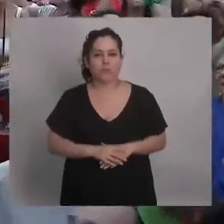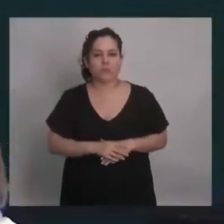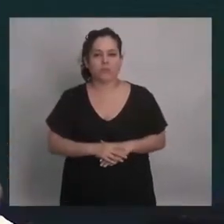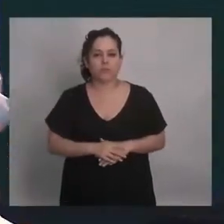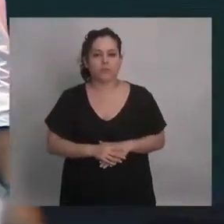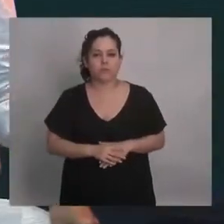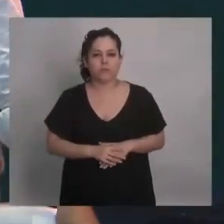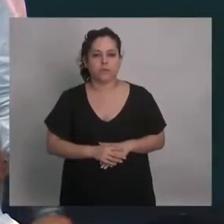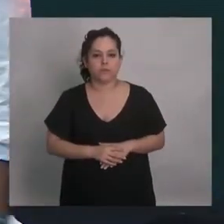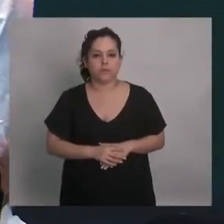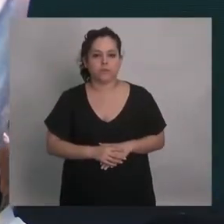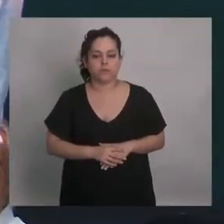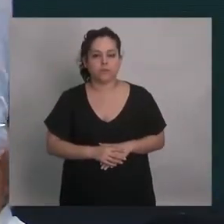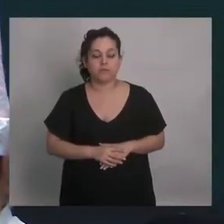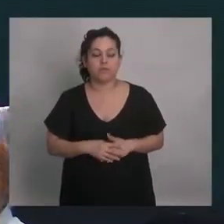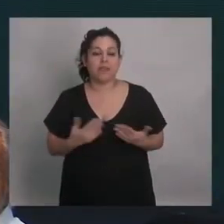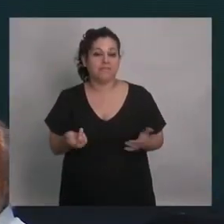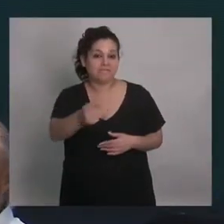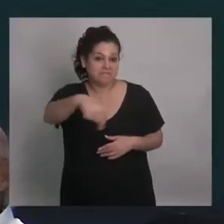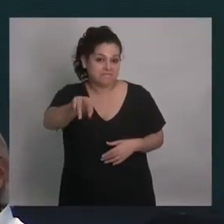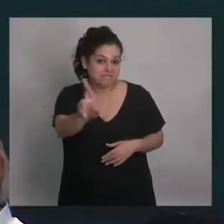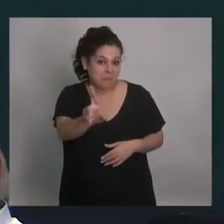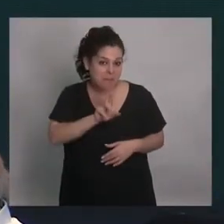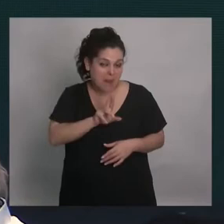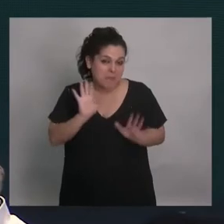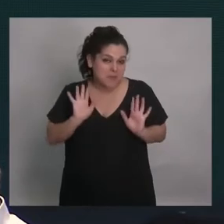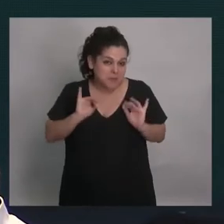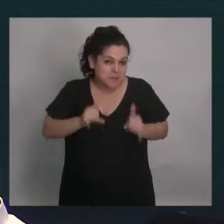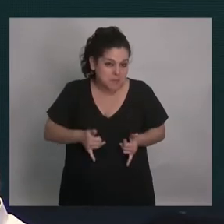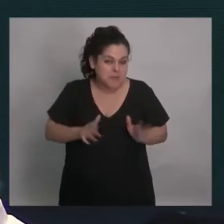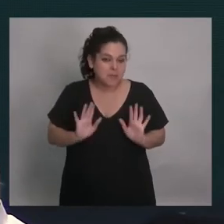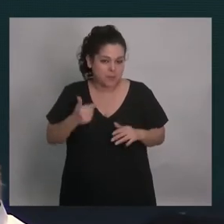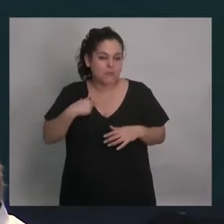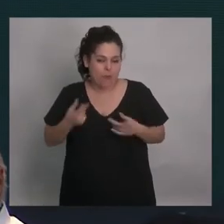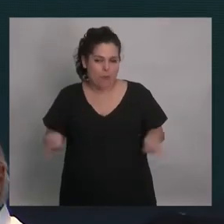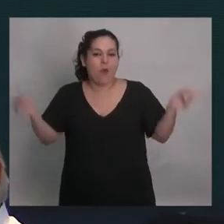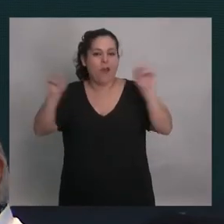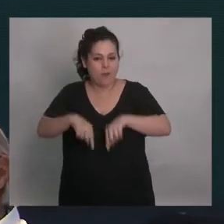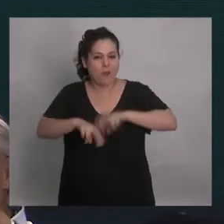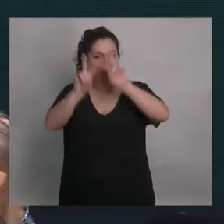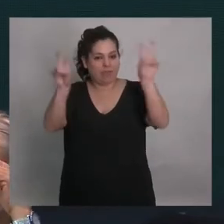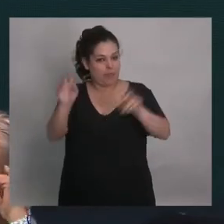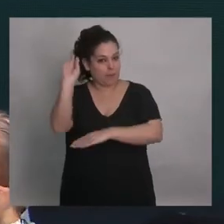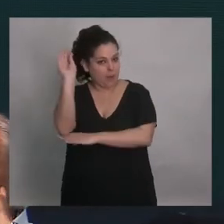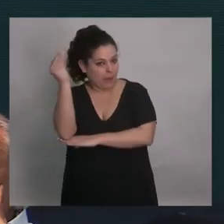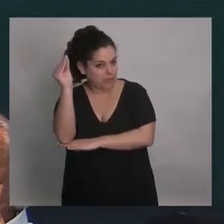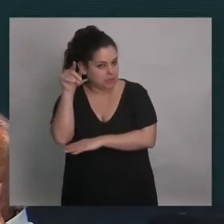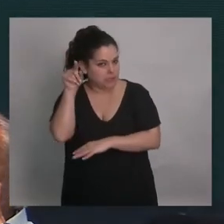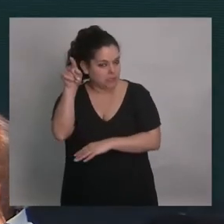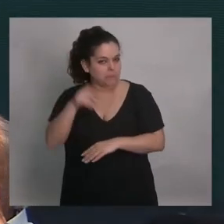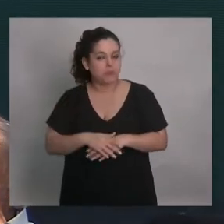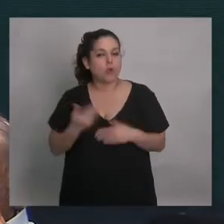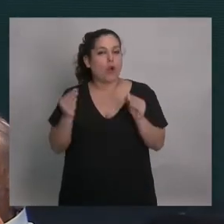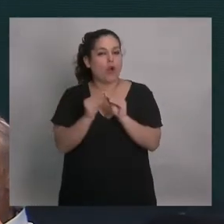s que permiten lowell volver al bashir y voy a decir al compañero